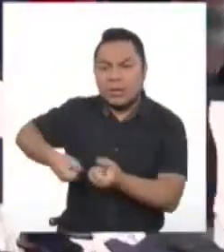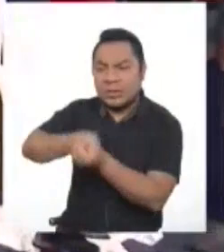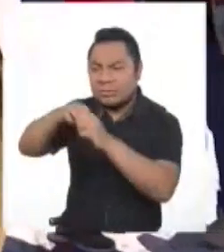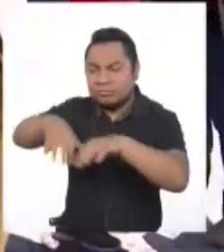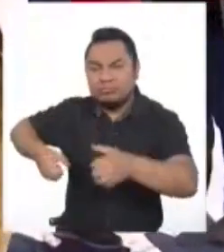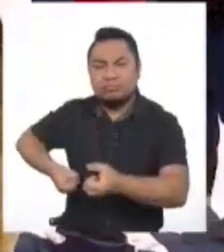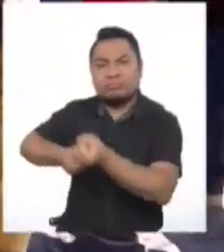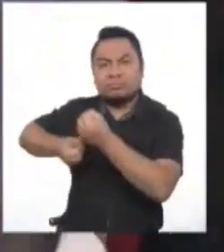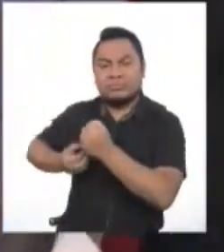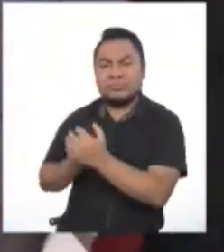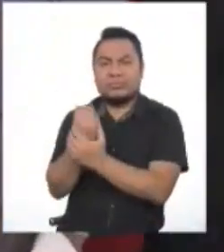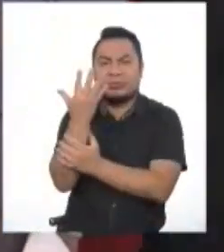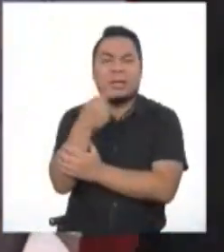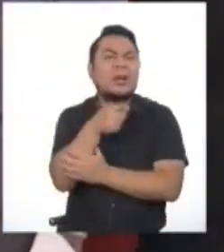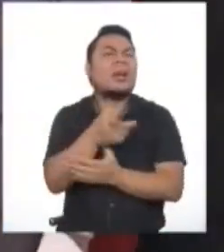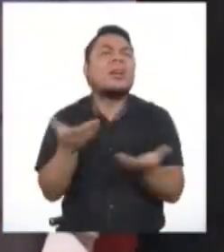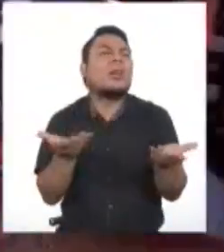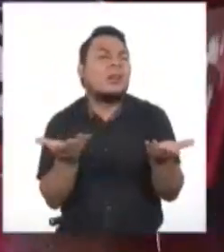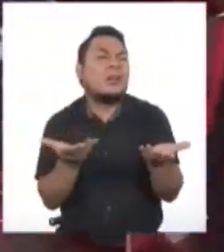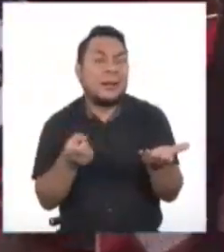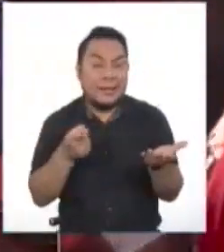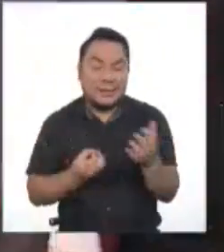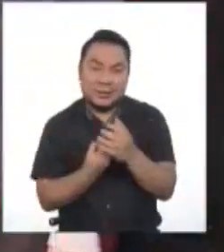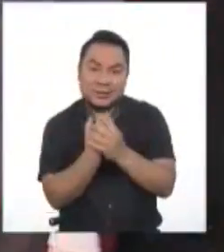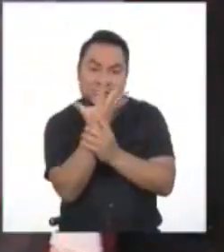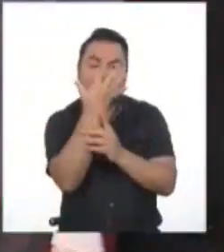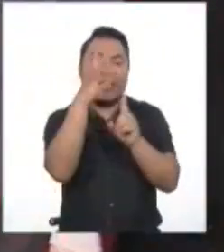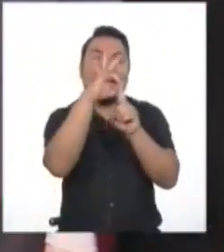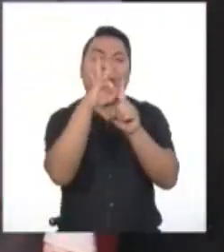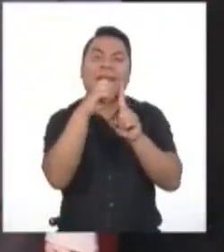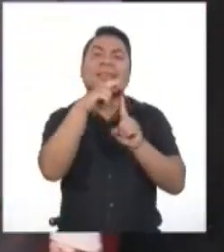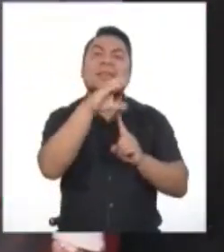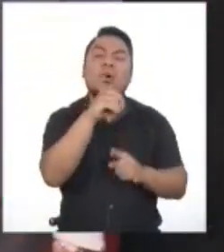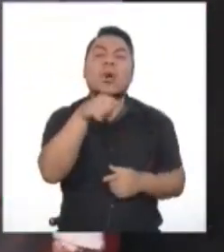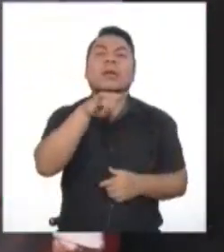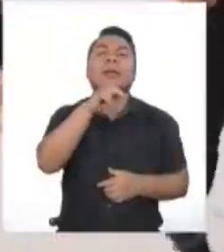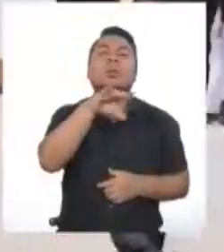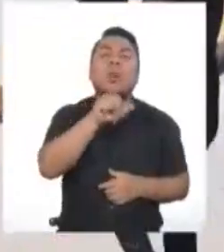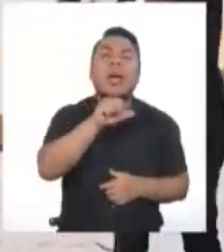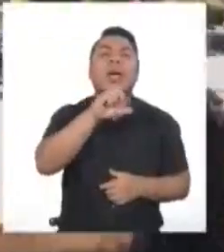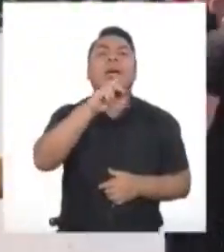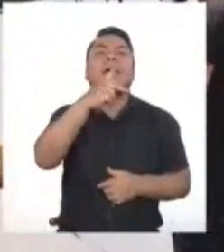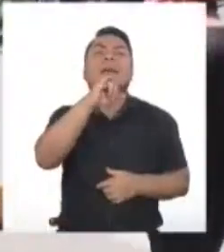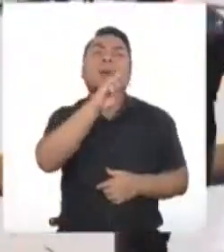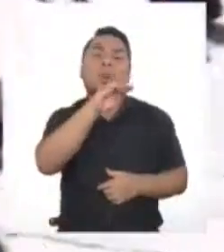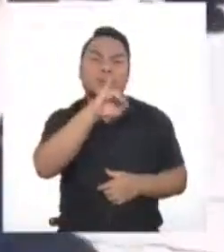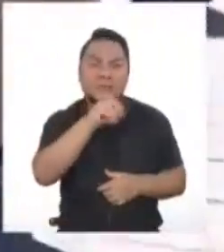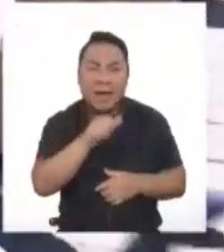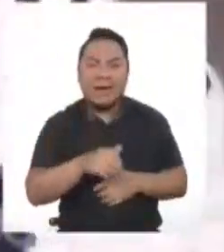en las chacras qué hay? Cebada, trigo, quinoa, kiwicha.